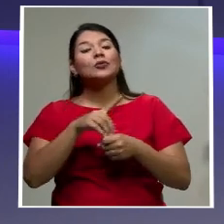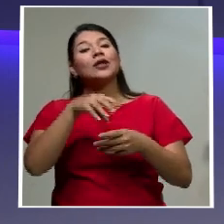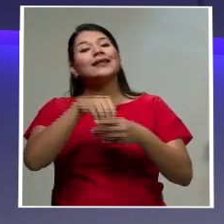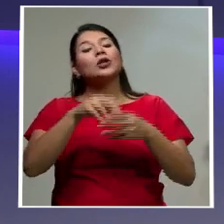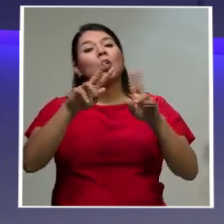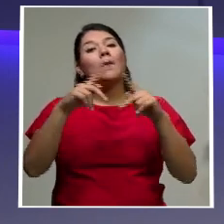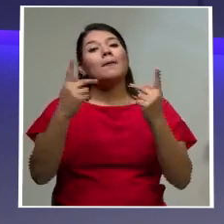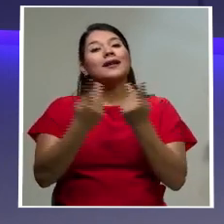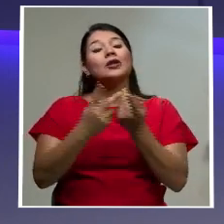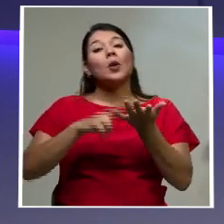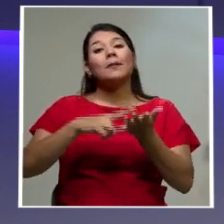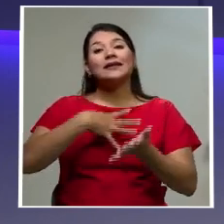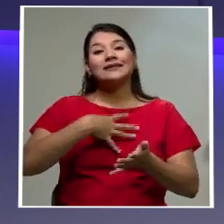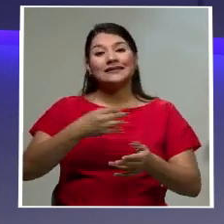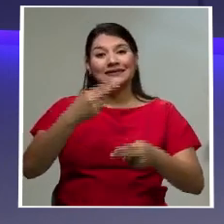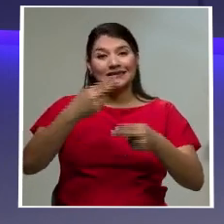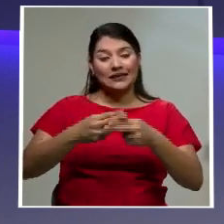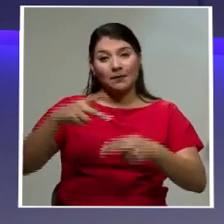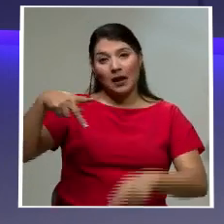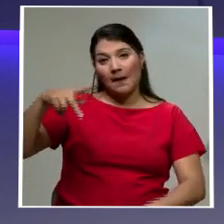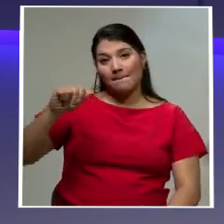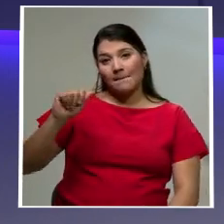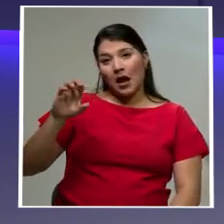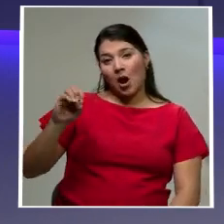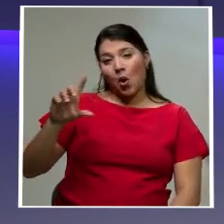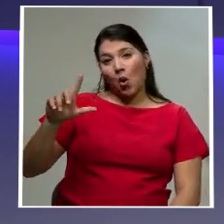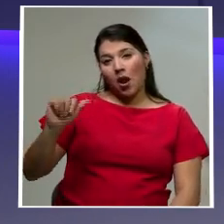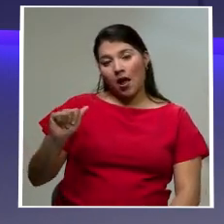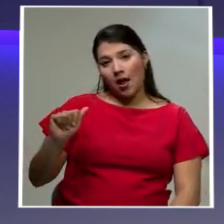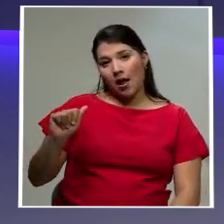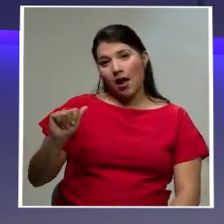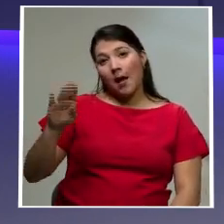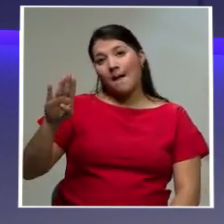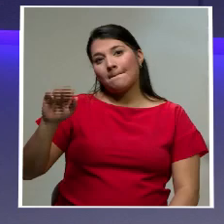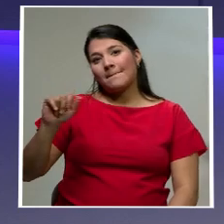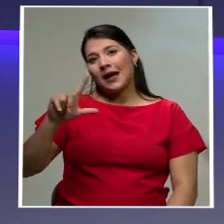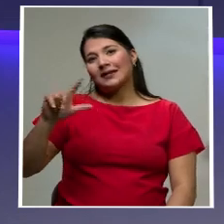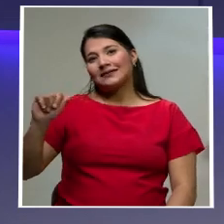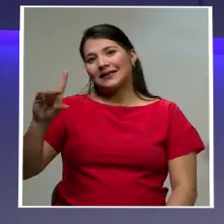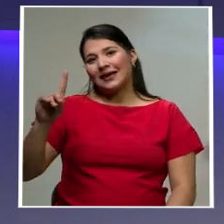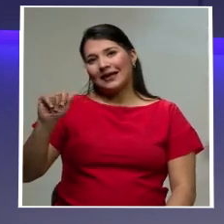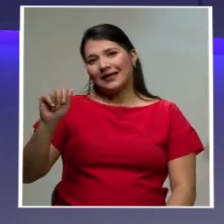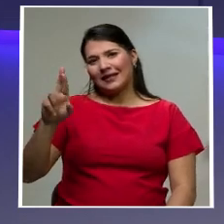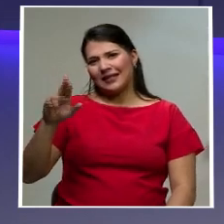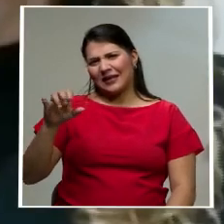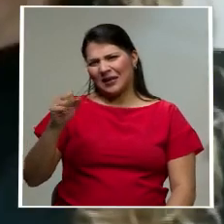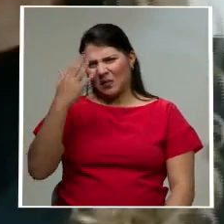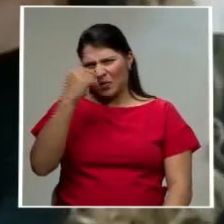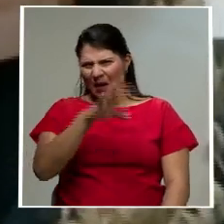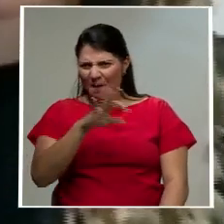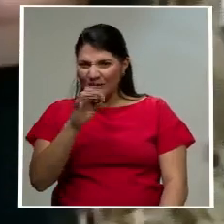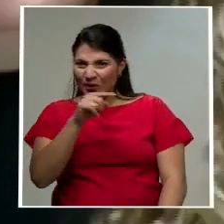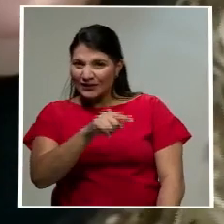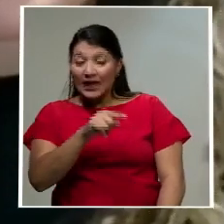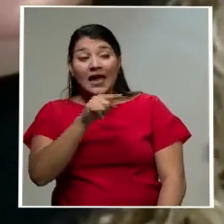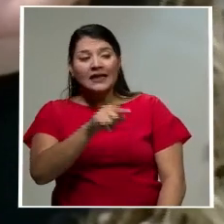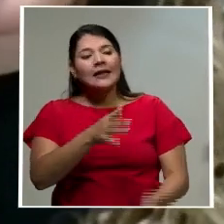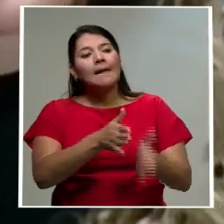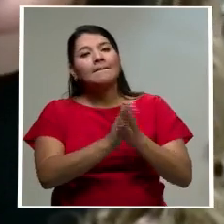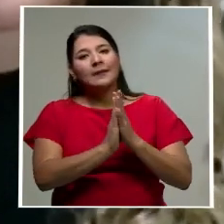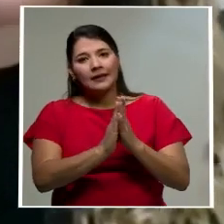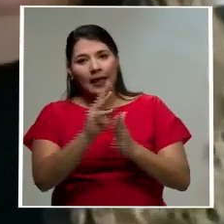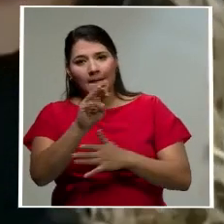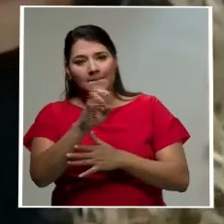Paola Valladares, quien está pidiendo cuentas al MEP por este tema. Buenas noches, diputada Valladares. Bienvenida a Costa